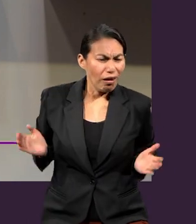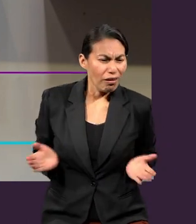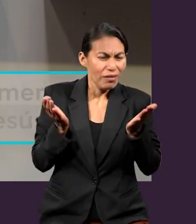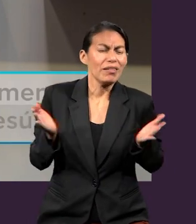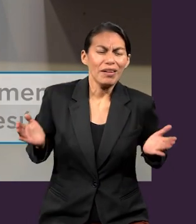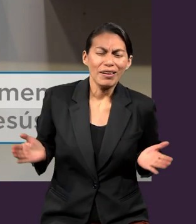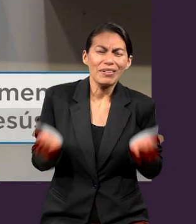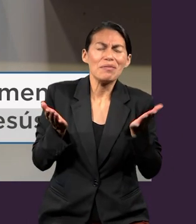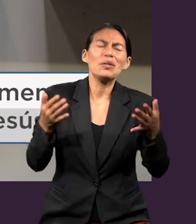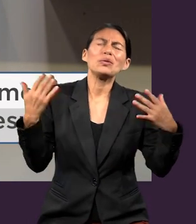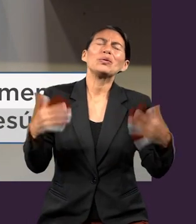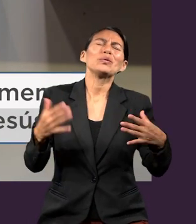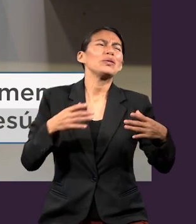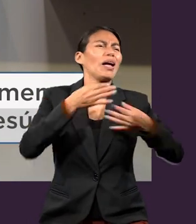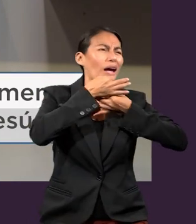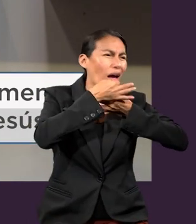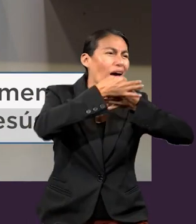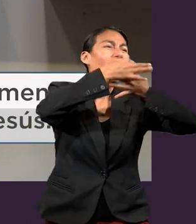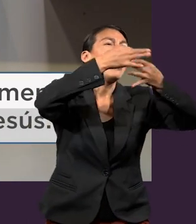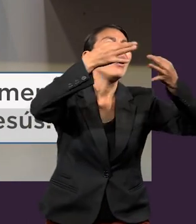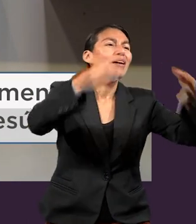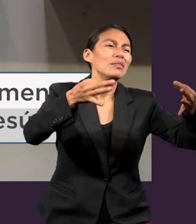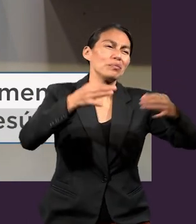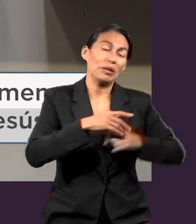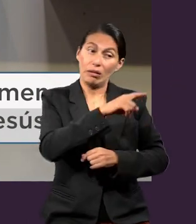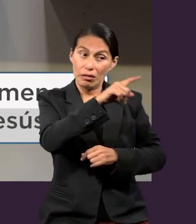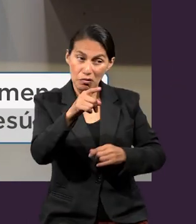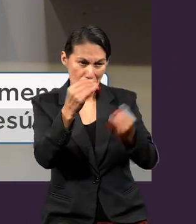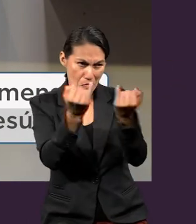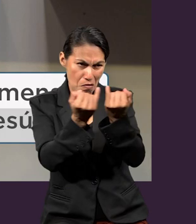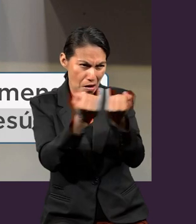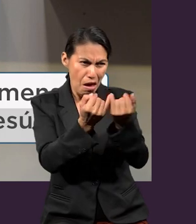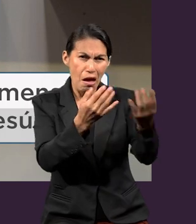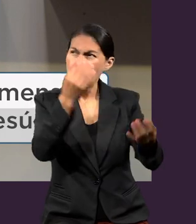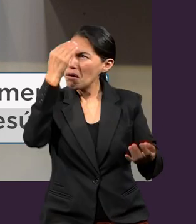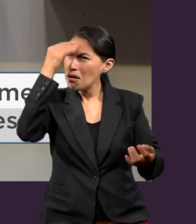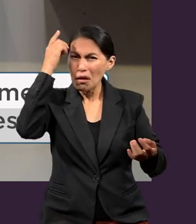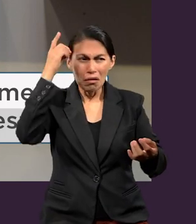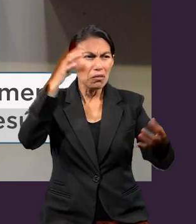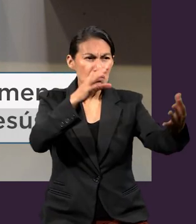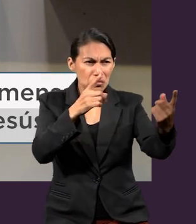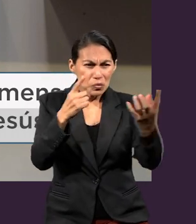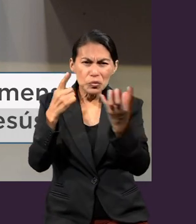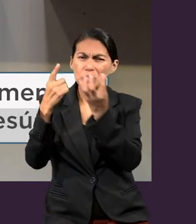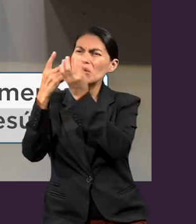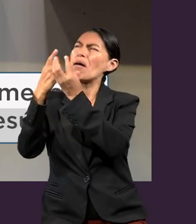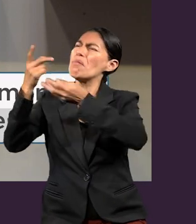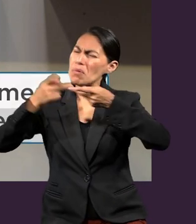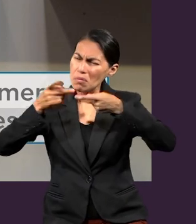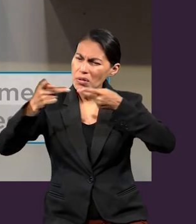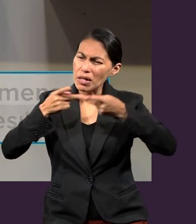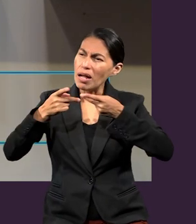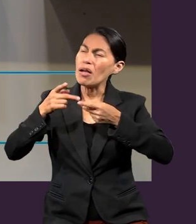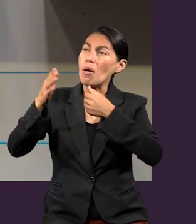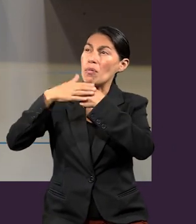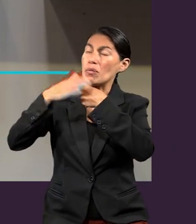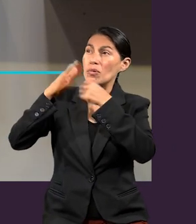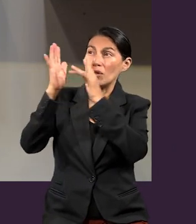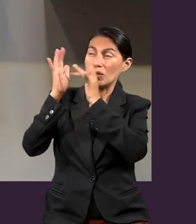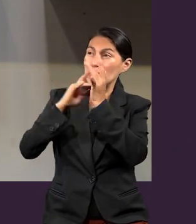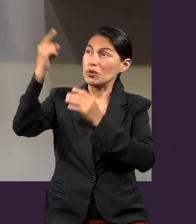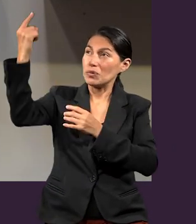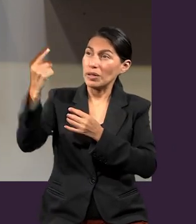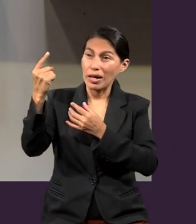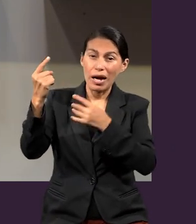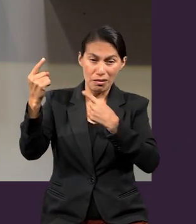Una fe que nos impulsa a poder hablarle a otros para que también estén preparados para la venida de